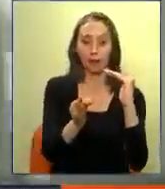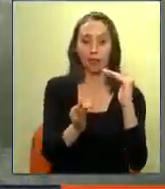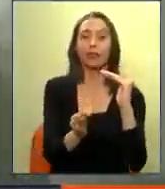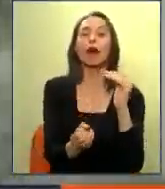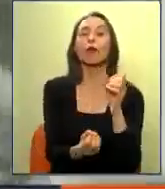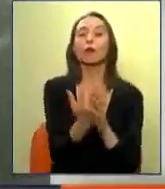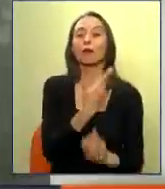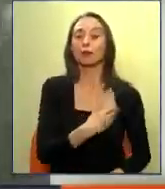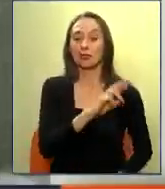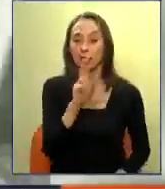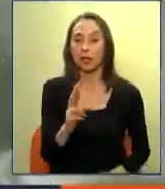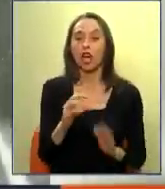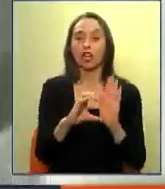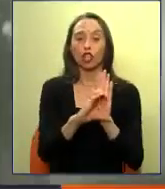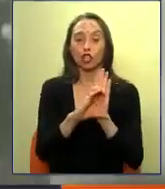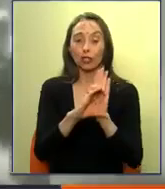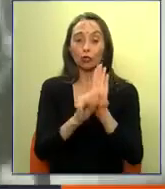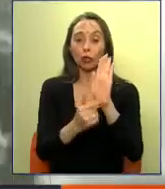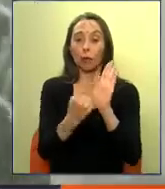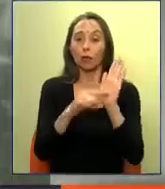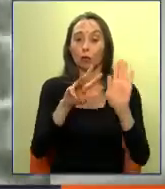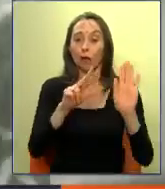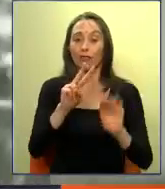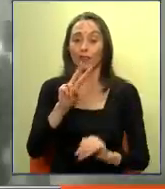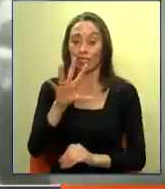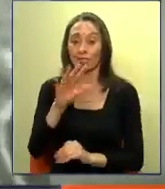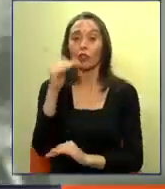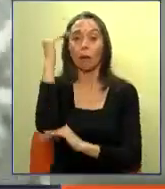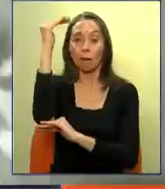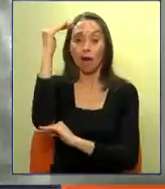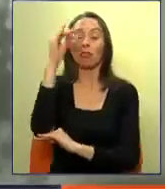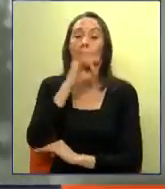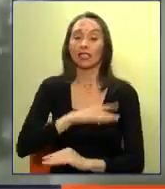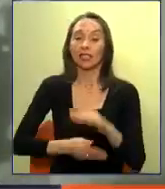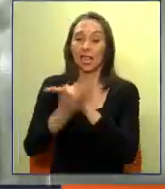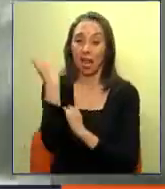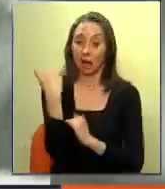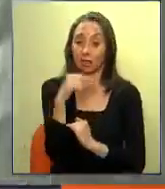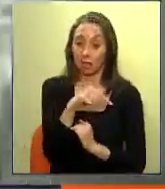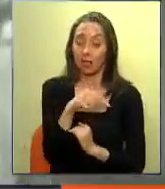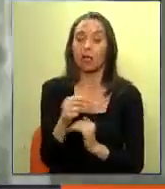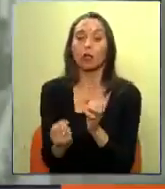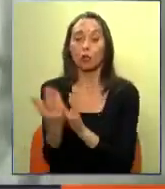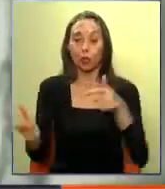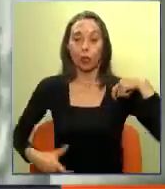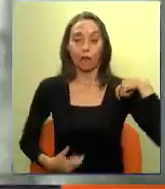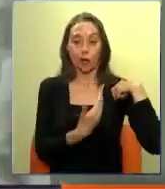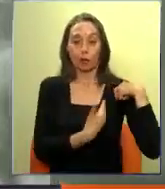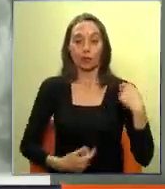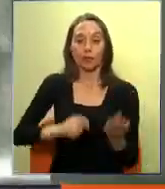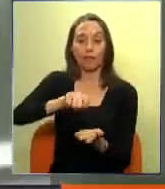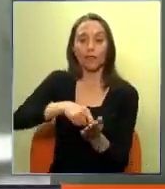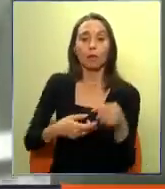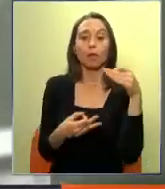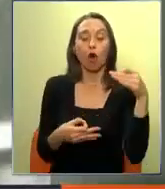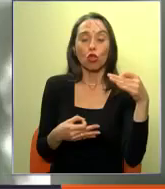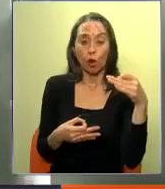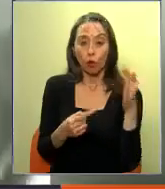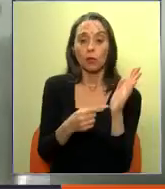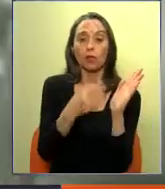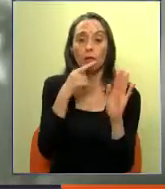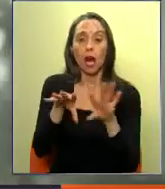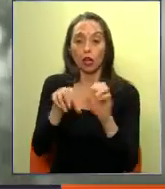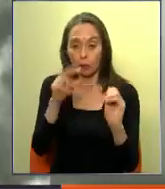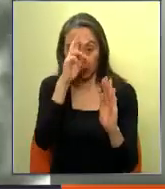de 1925 es la que rige al país entonces y el nuevo mandatario acaba de firmar un documento en que se compromete a